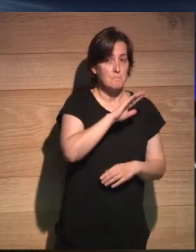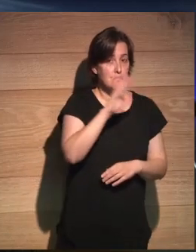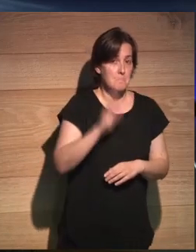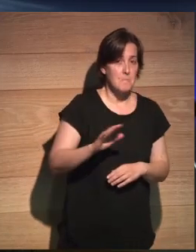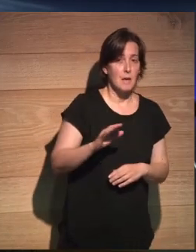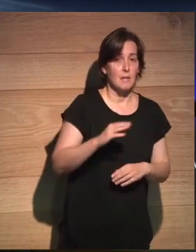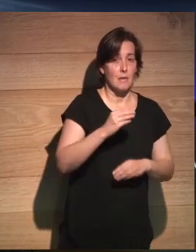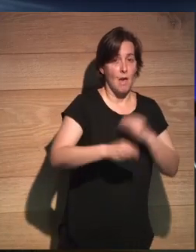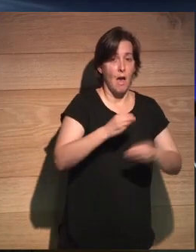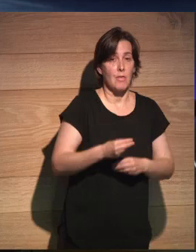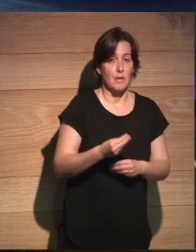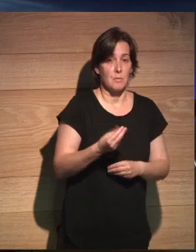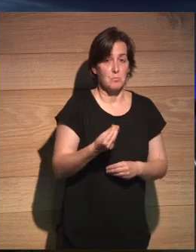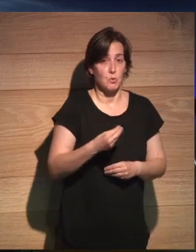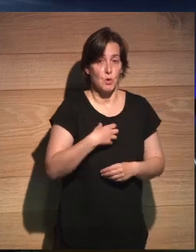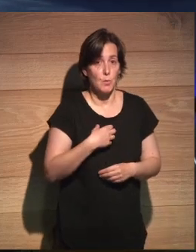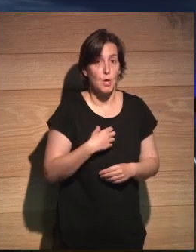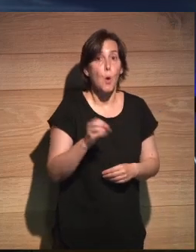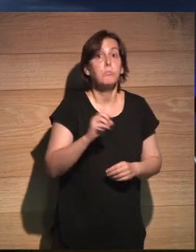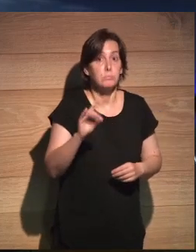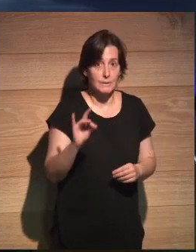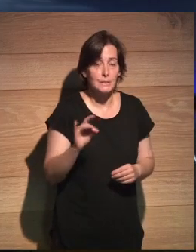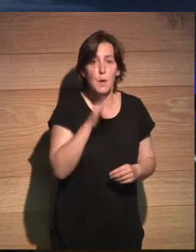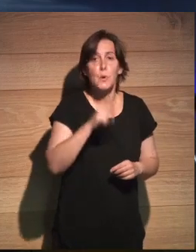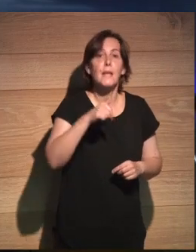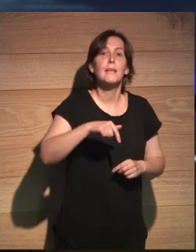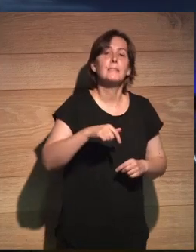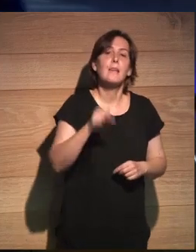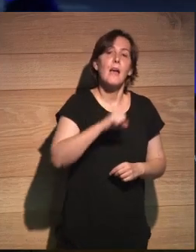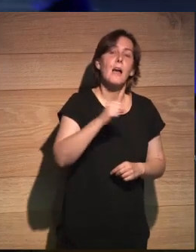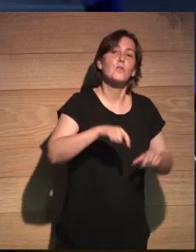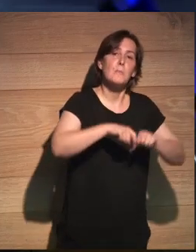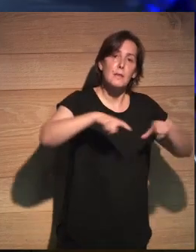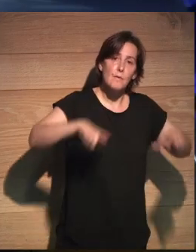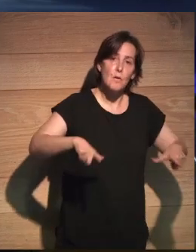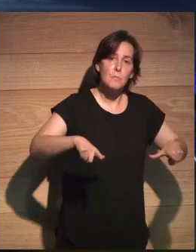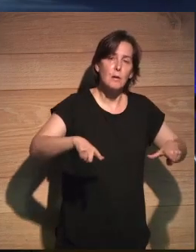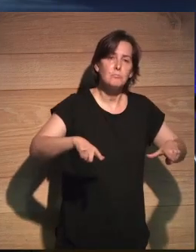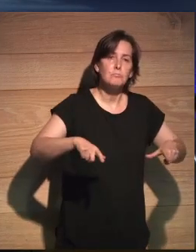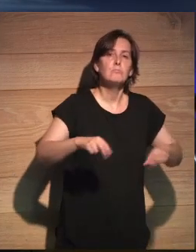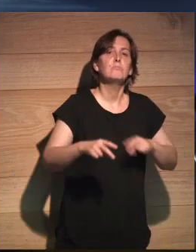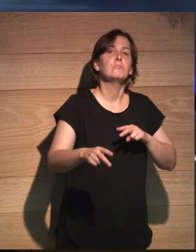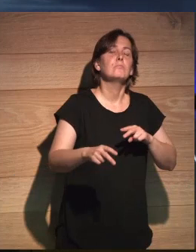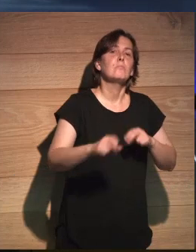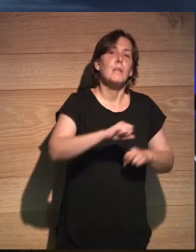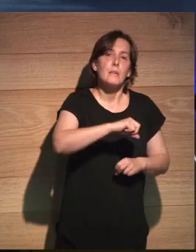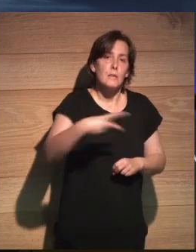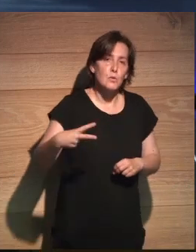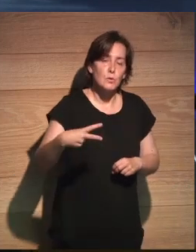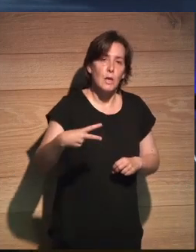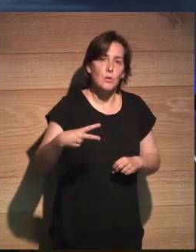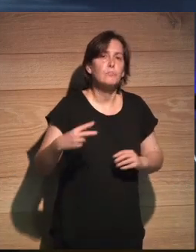para mucho. ¿O sí? Porque este año la plataforma ha conseguido resultados acordes a sus